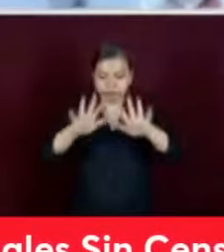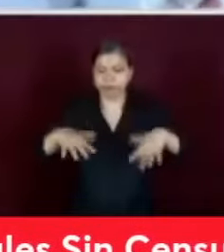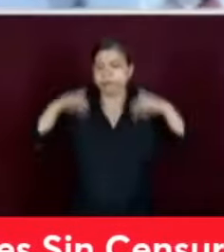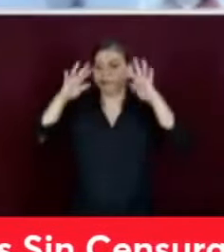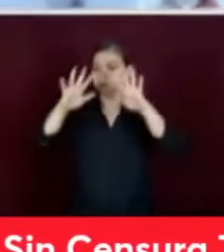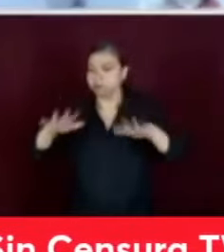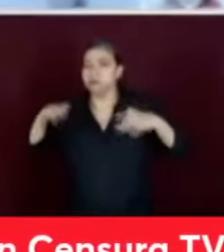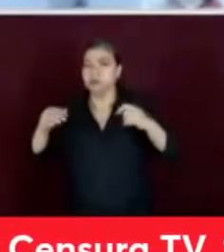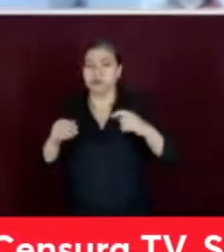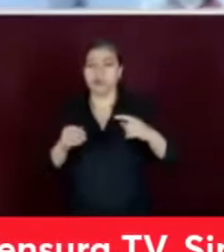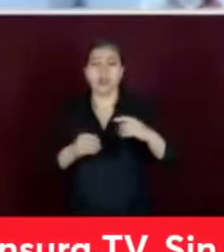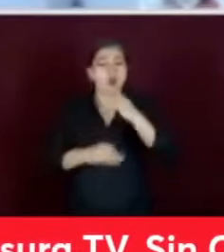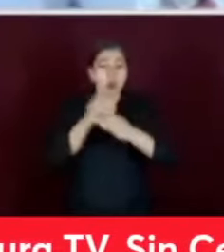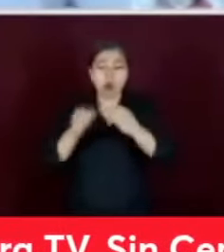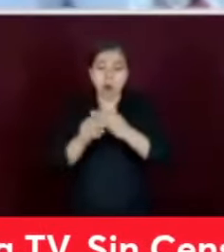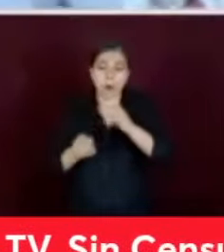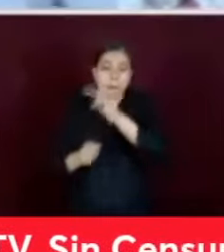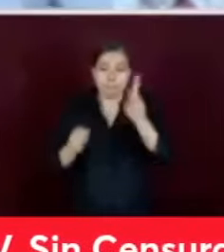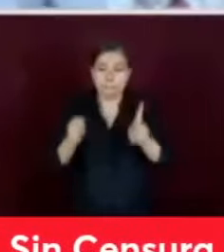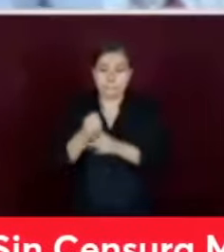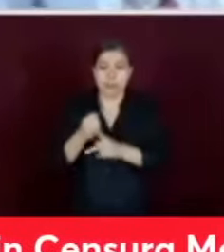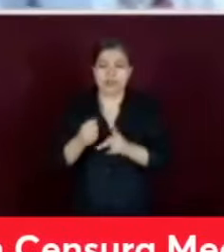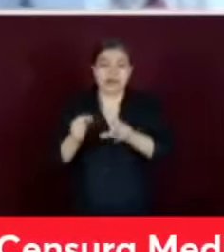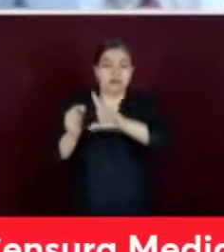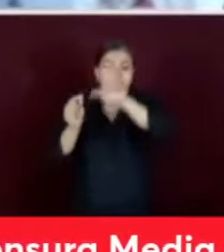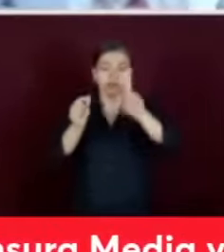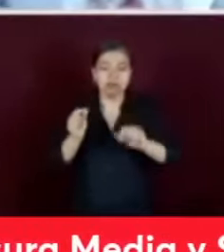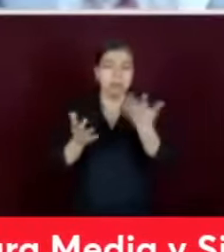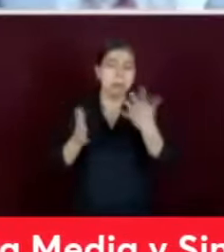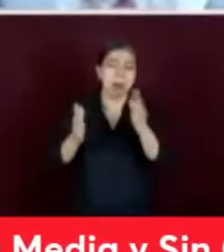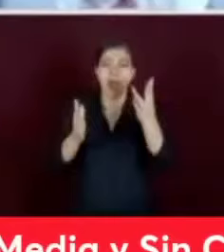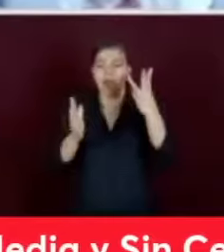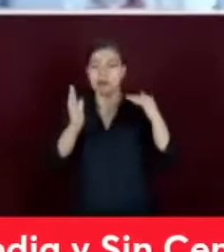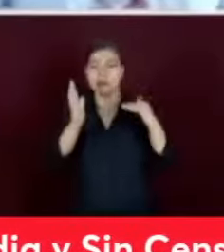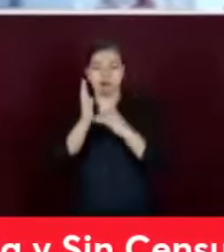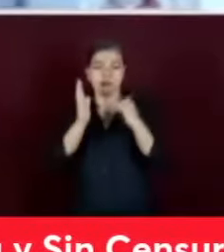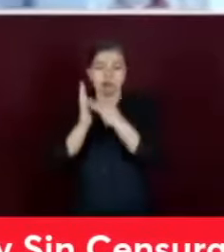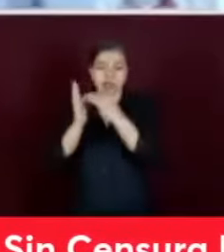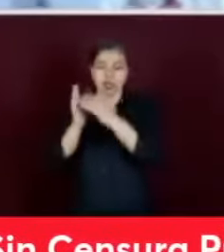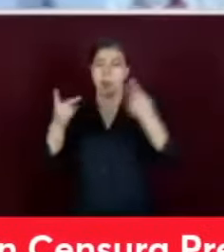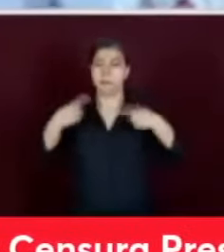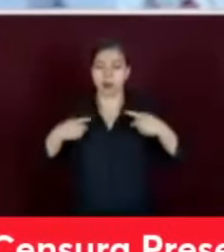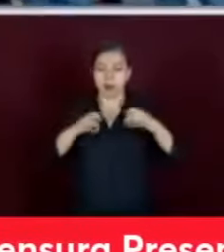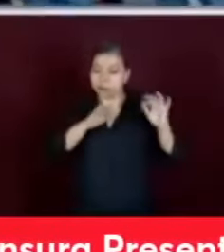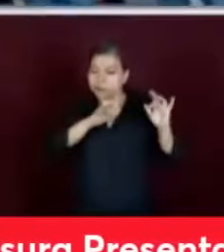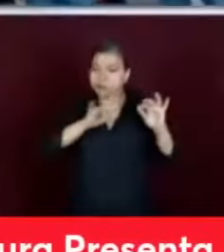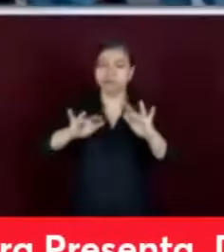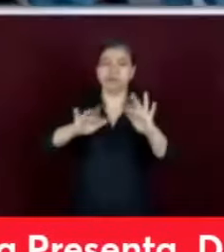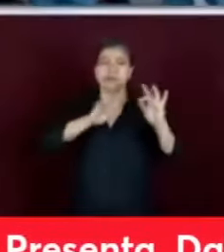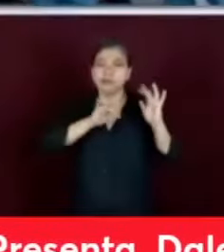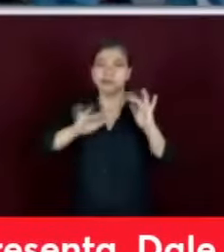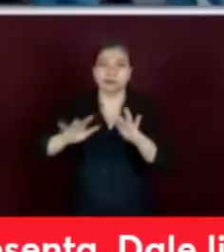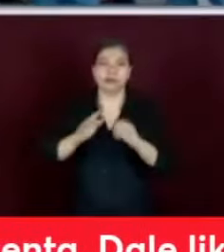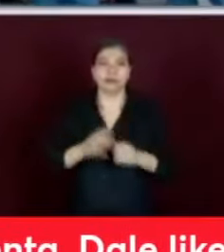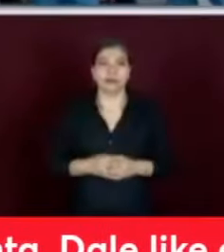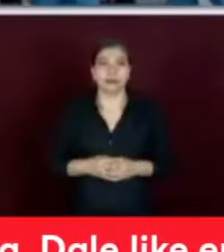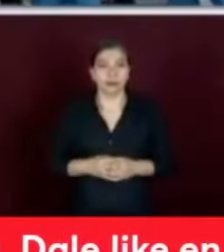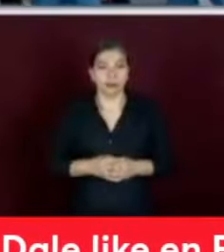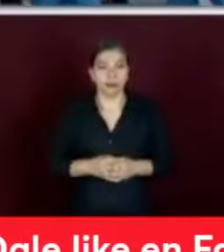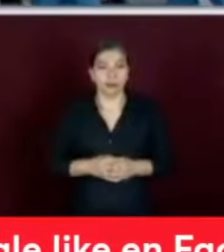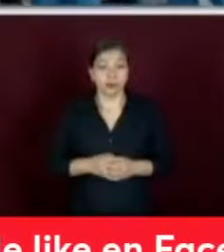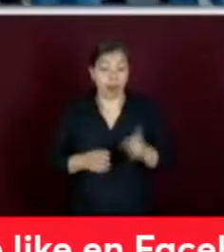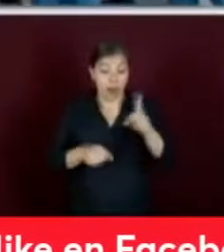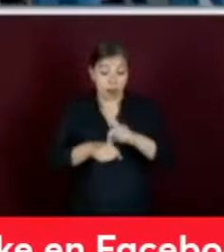multitudinarias por todo el país cerca de 3 millones de personas. Desde